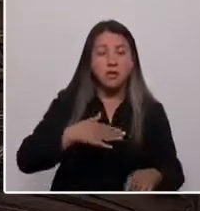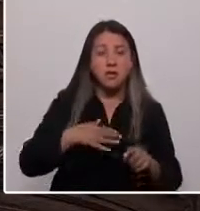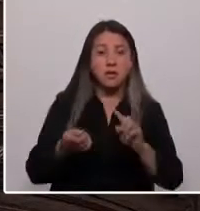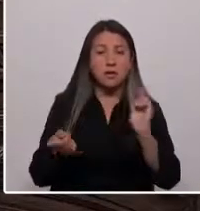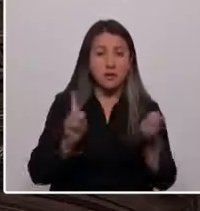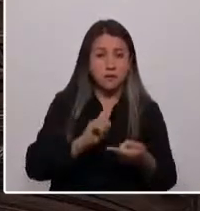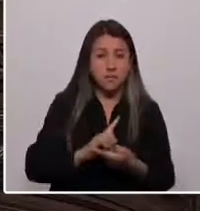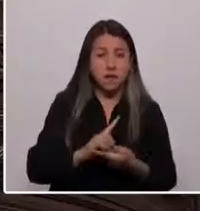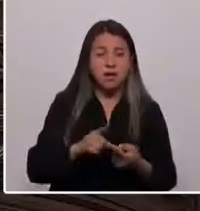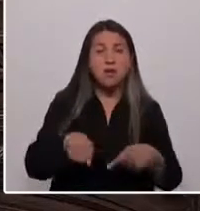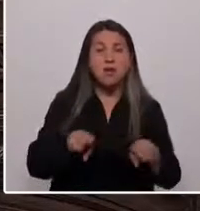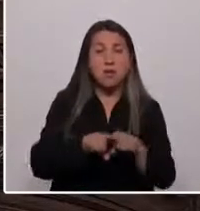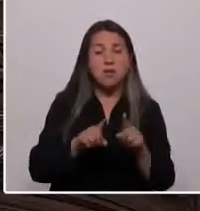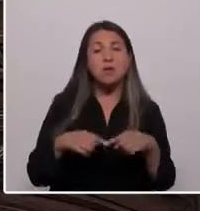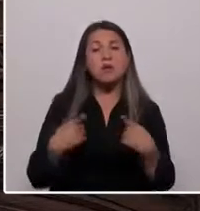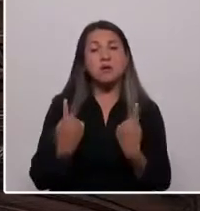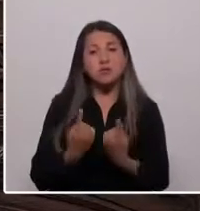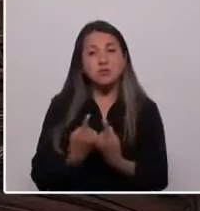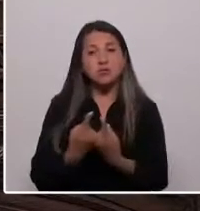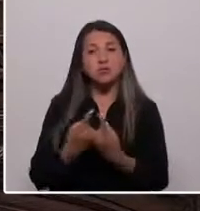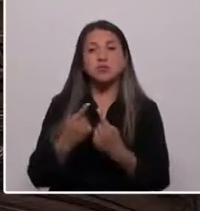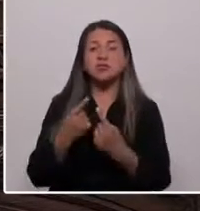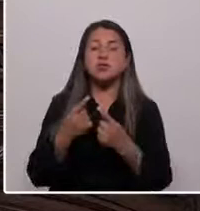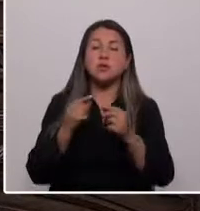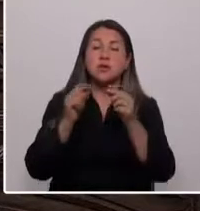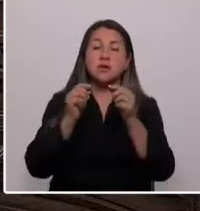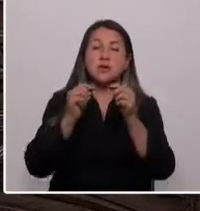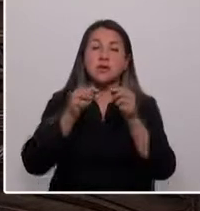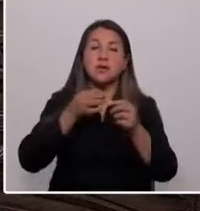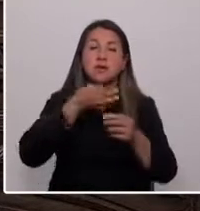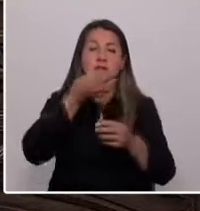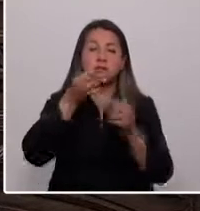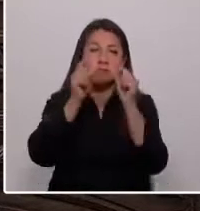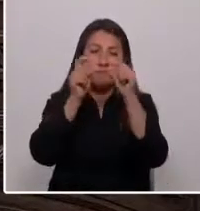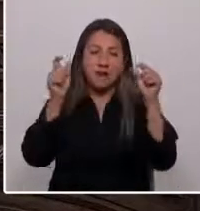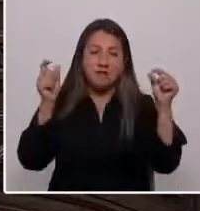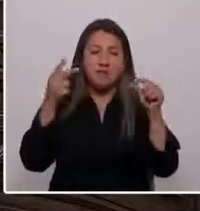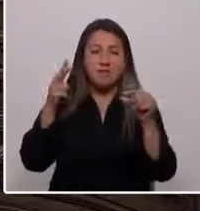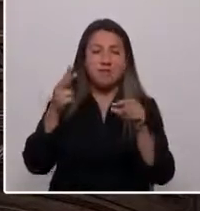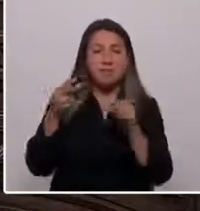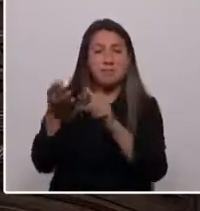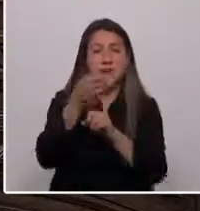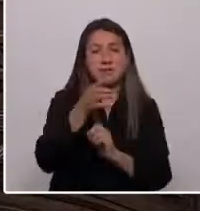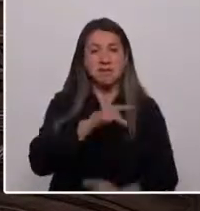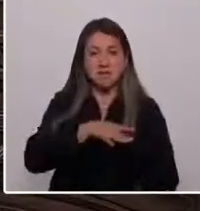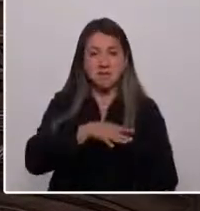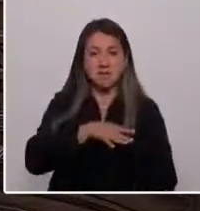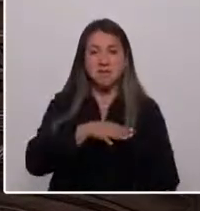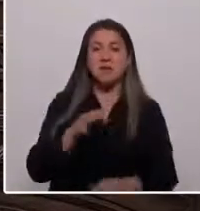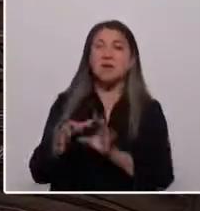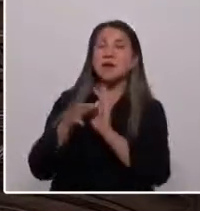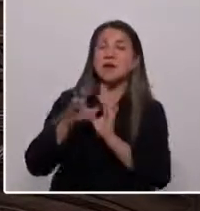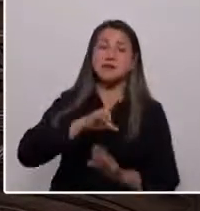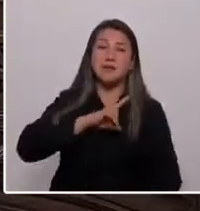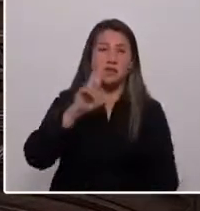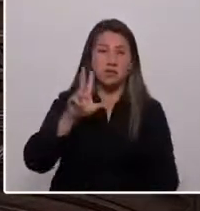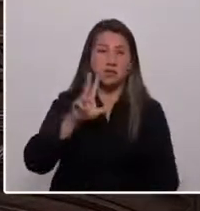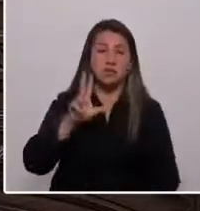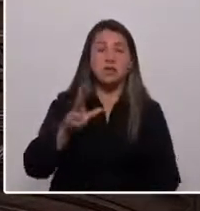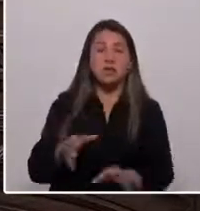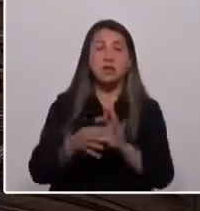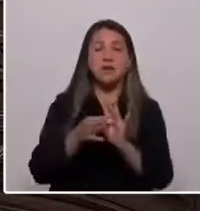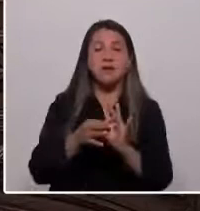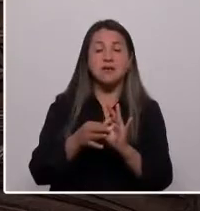igual que nuestros emblemas patrios soy agradecida de dios y de las personas de la región de arica y